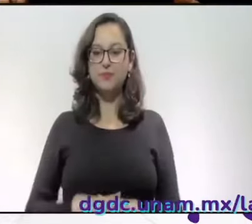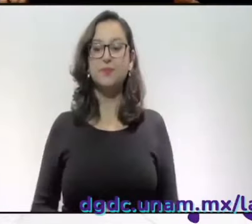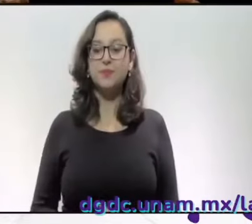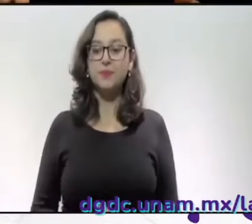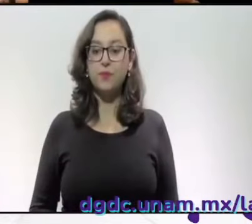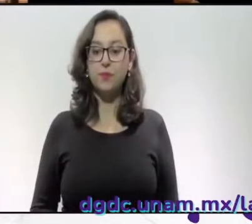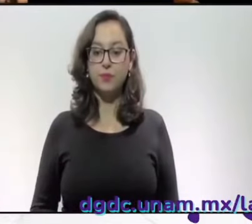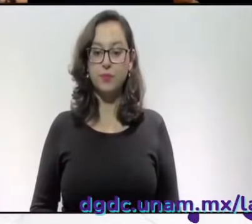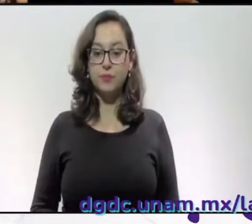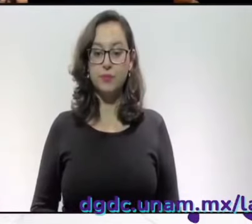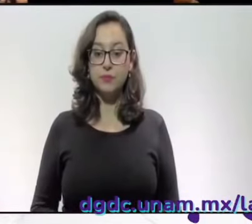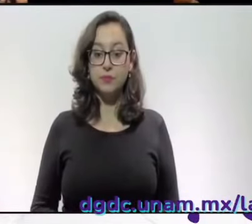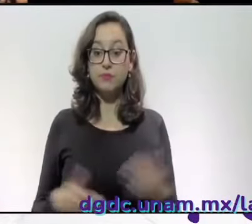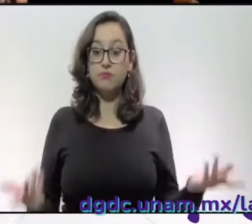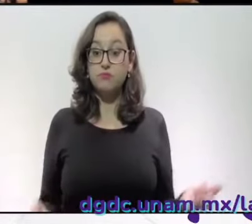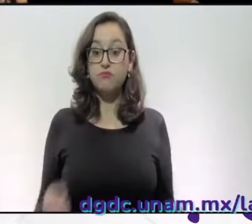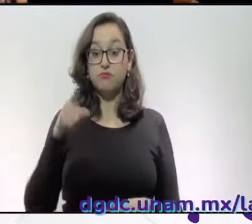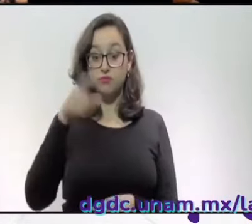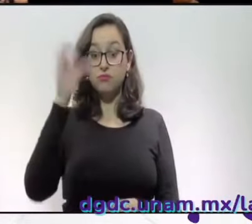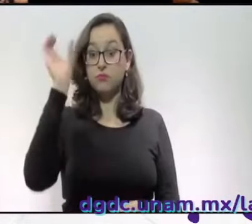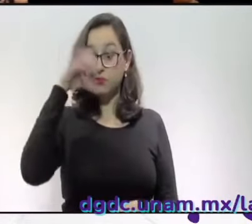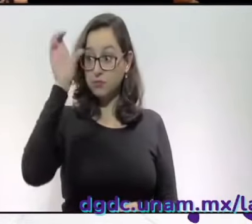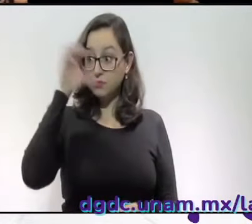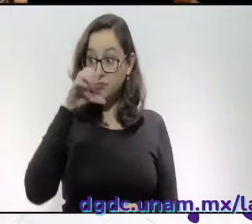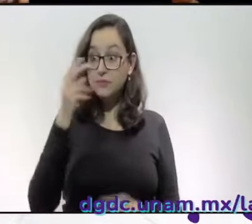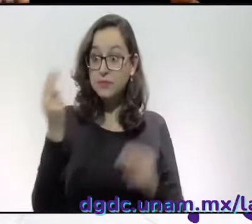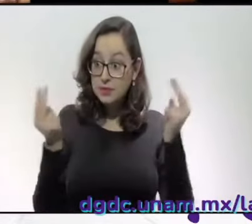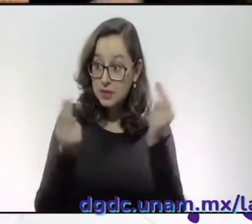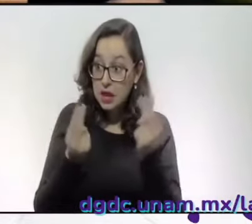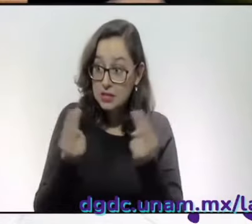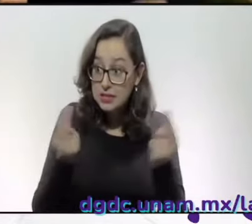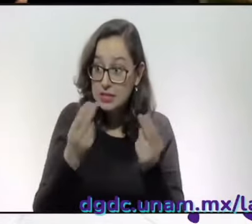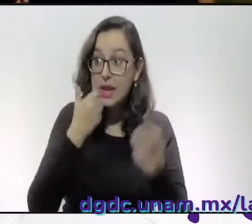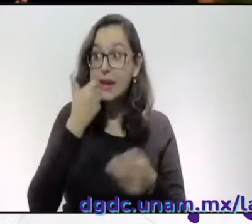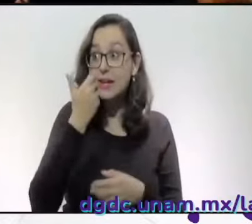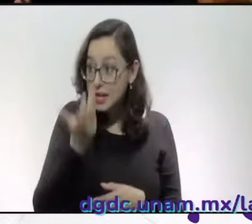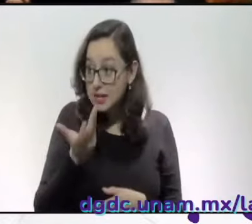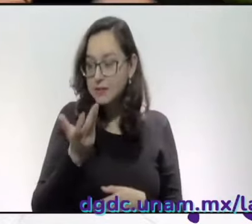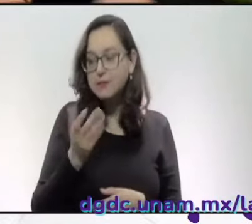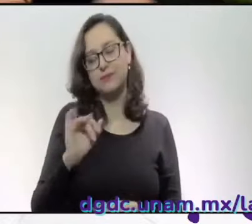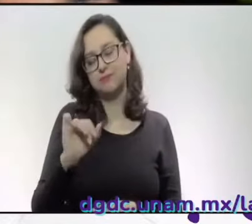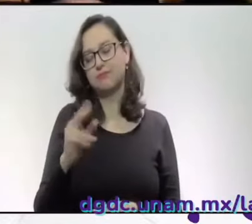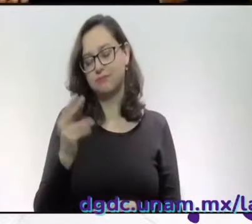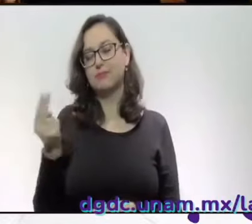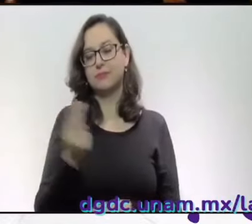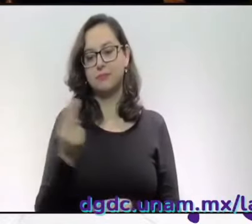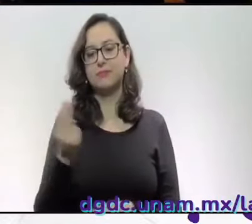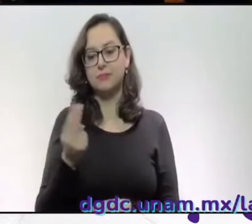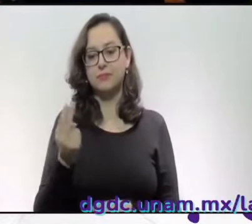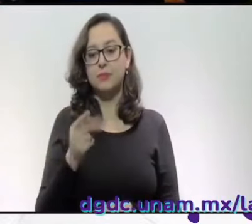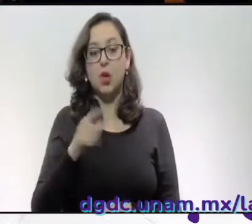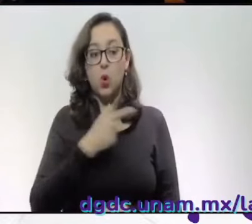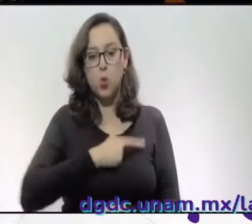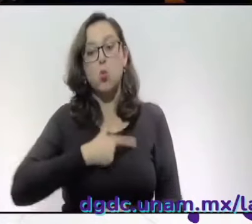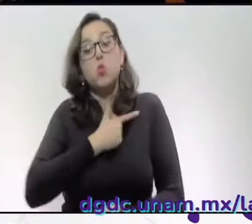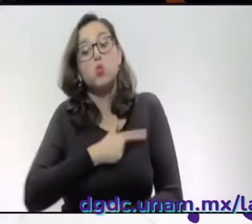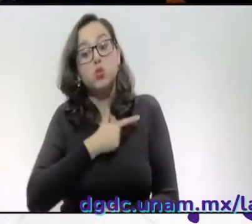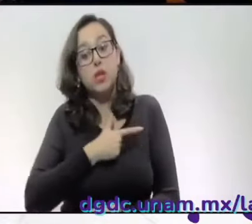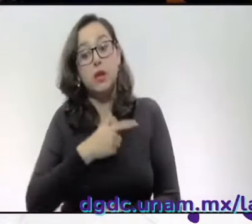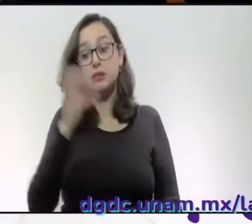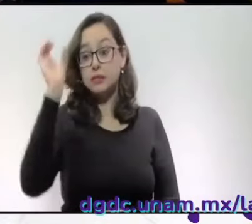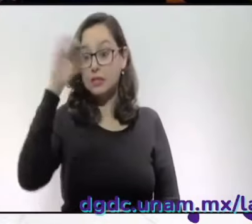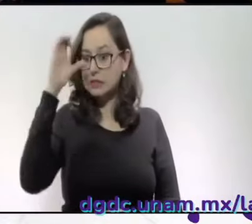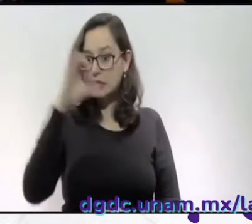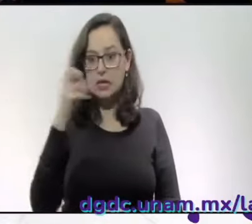Bueno, si te interesa la ciencia, necesitamos más científicos, entonces adelante. Pero tiene que ser algo que te gusta, porque la ciencia es muy demandante. O